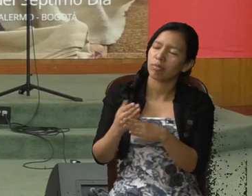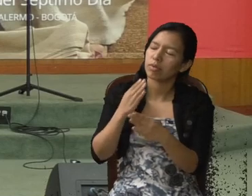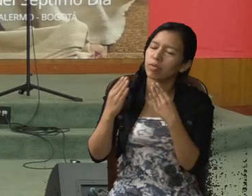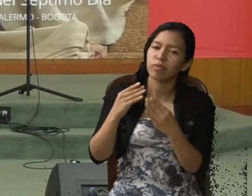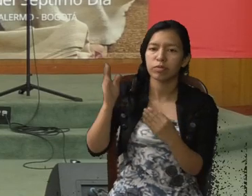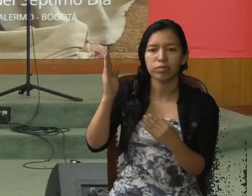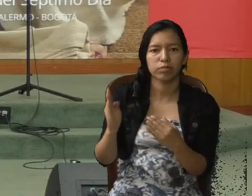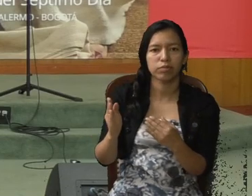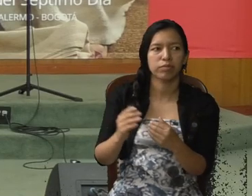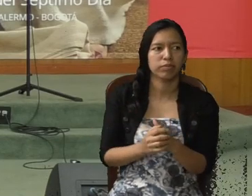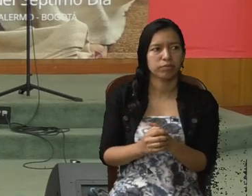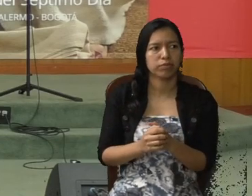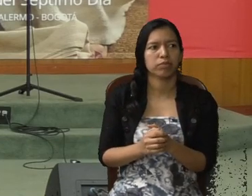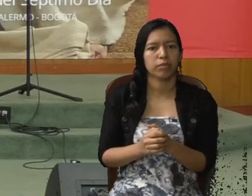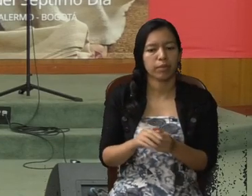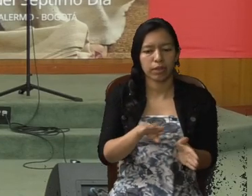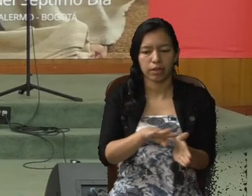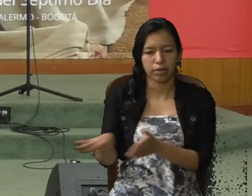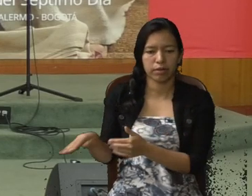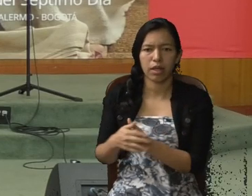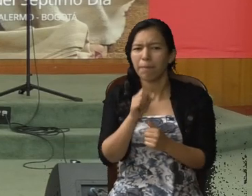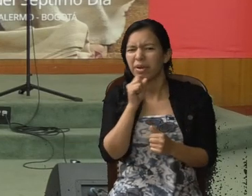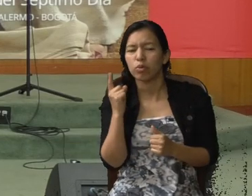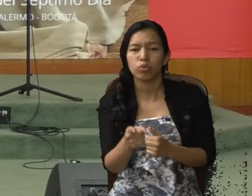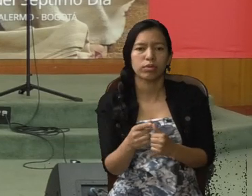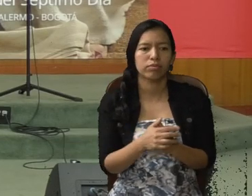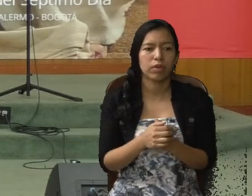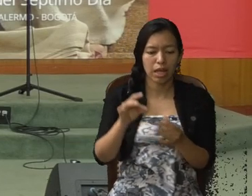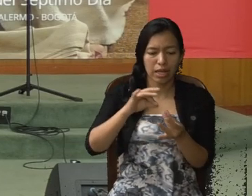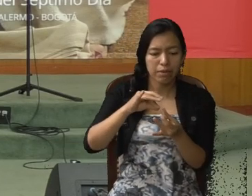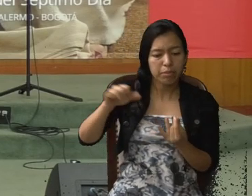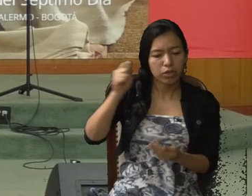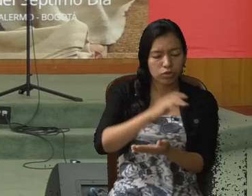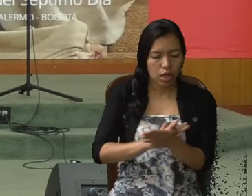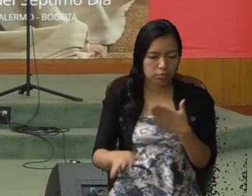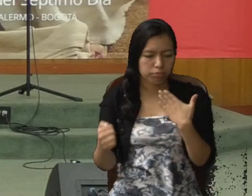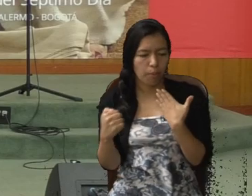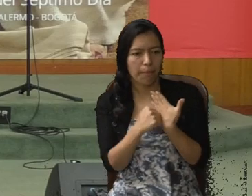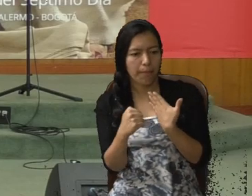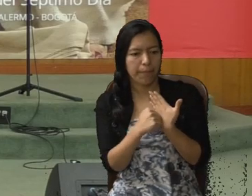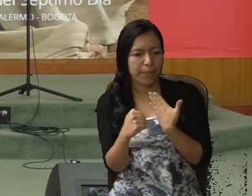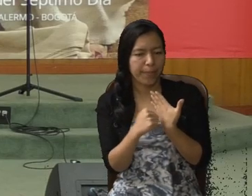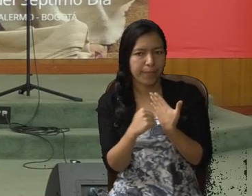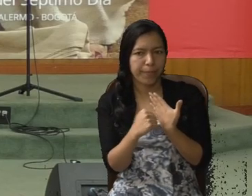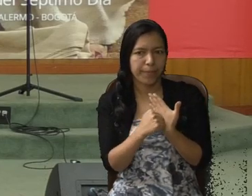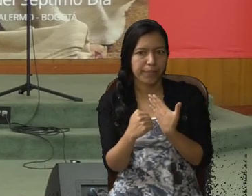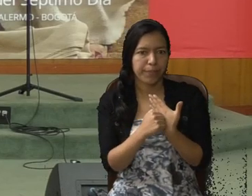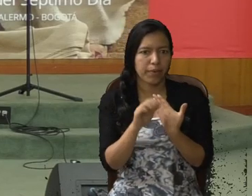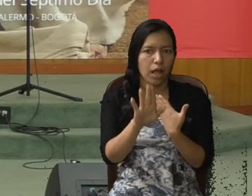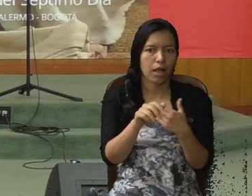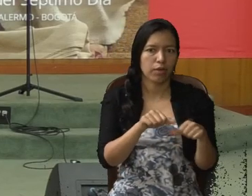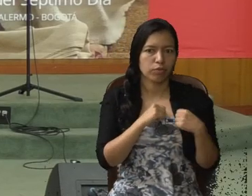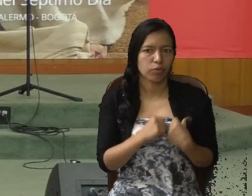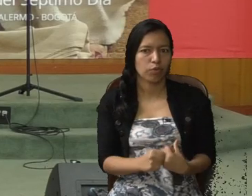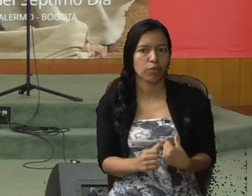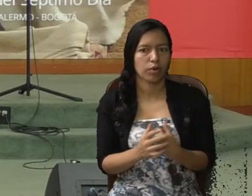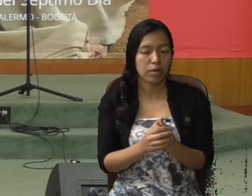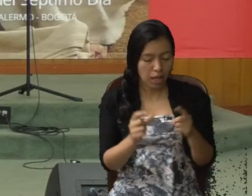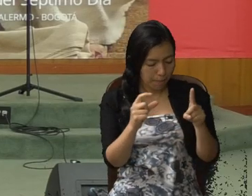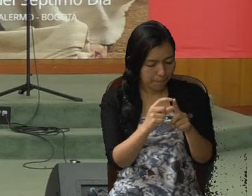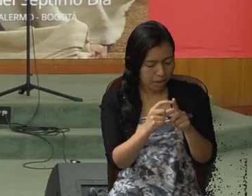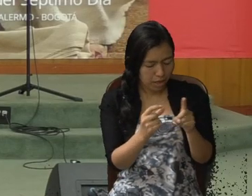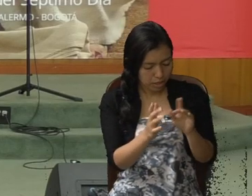¿Cuántas veces el Espíritu Santo ha tocado a tu puerta? ¿Cuántas veces el Espíritu Santo, por medio de la palabra de